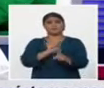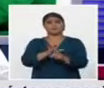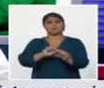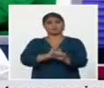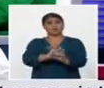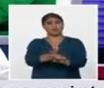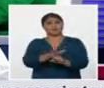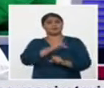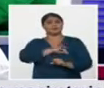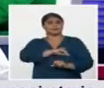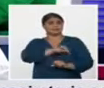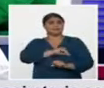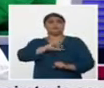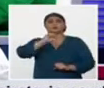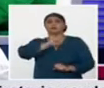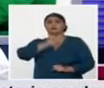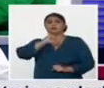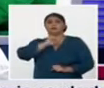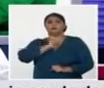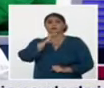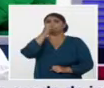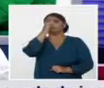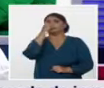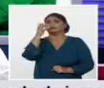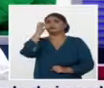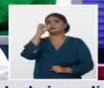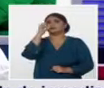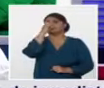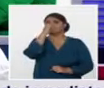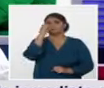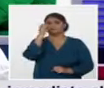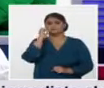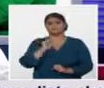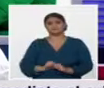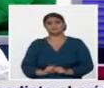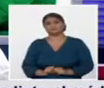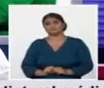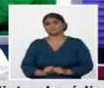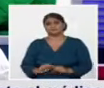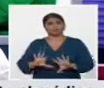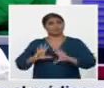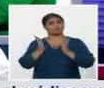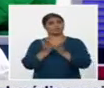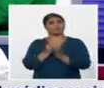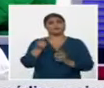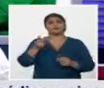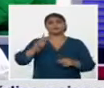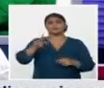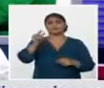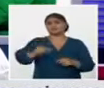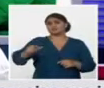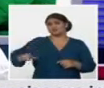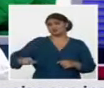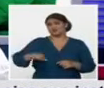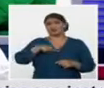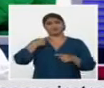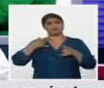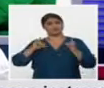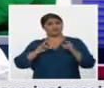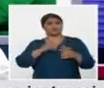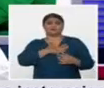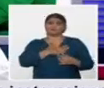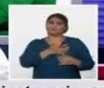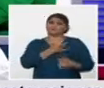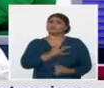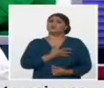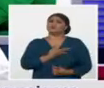nasal. Lamentamos mucho el fallecimiento de estas 13 personas, damos las condolencias a sus